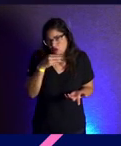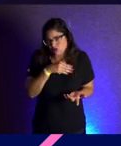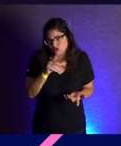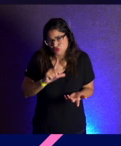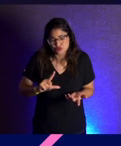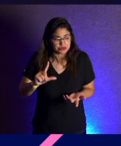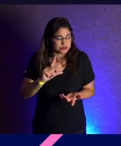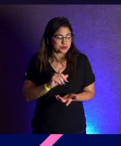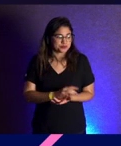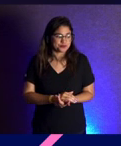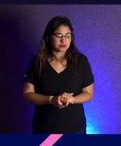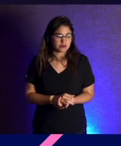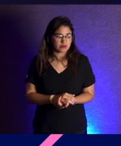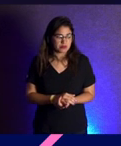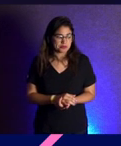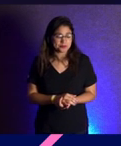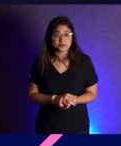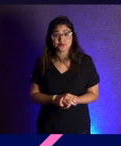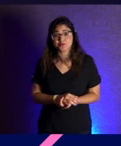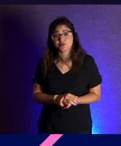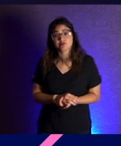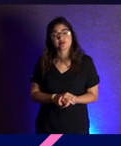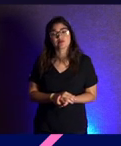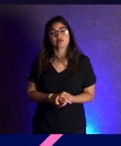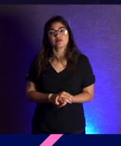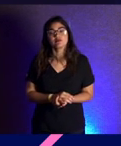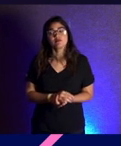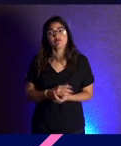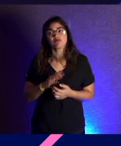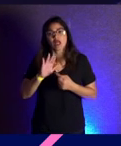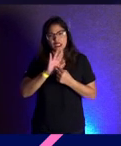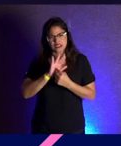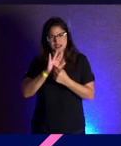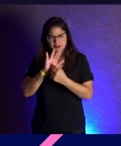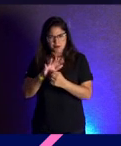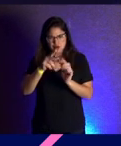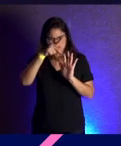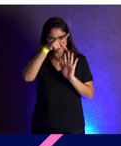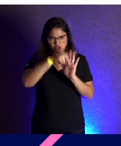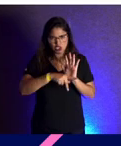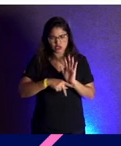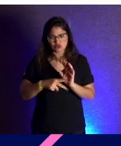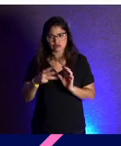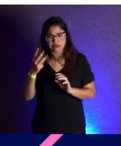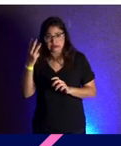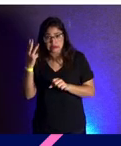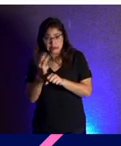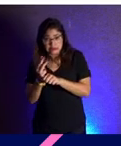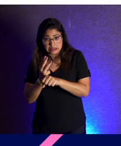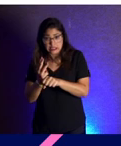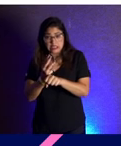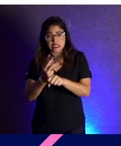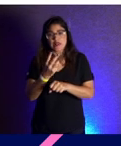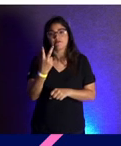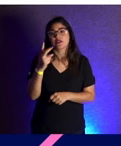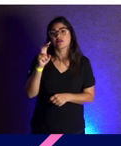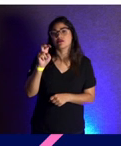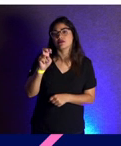El proyecto para darles como unos panorama, 3 años, 25 programadores, más de 11